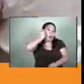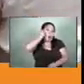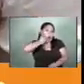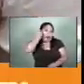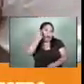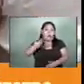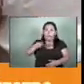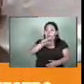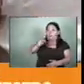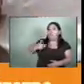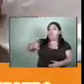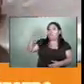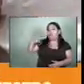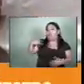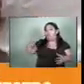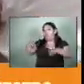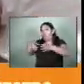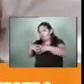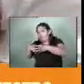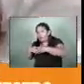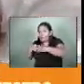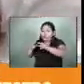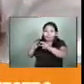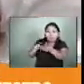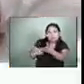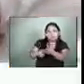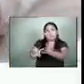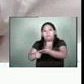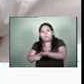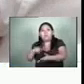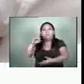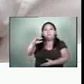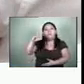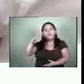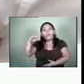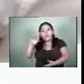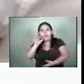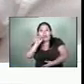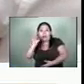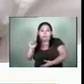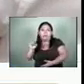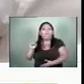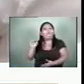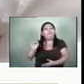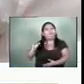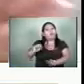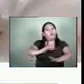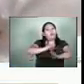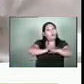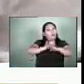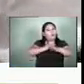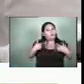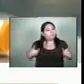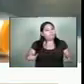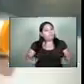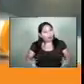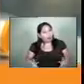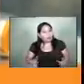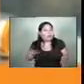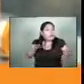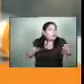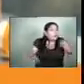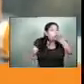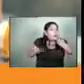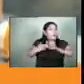la semana pasada, funcionarios de la Administración de Alimentos y Medicamentos dijeron que la protección superaría de lejos el